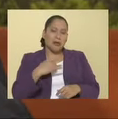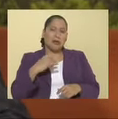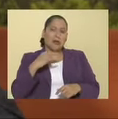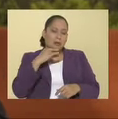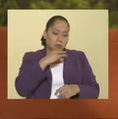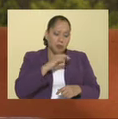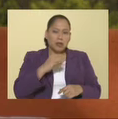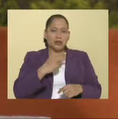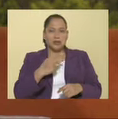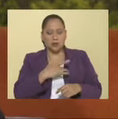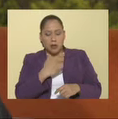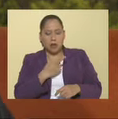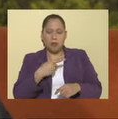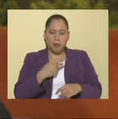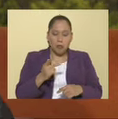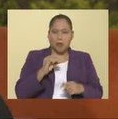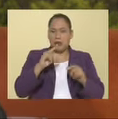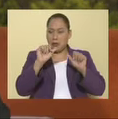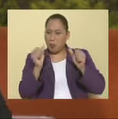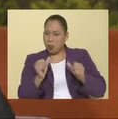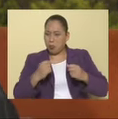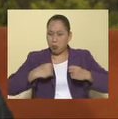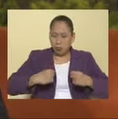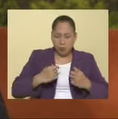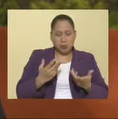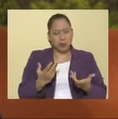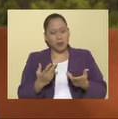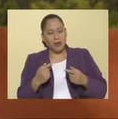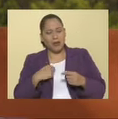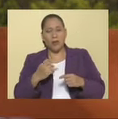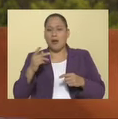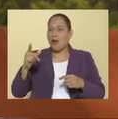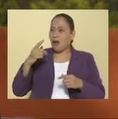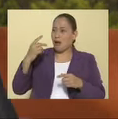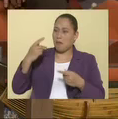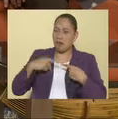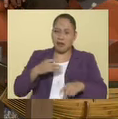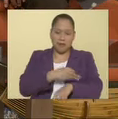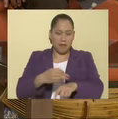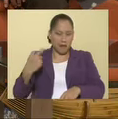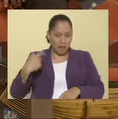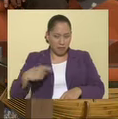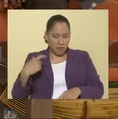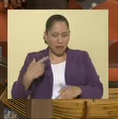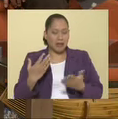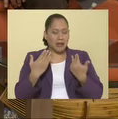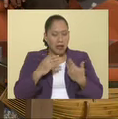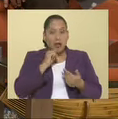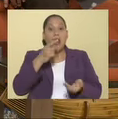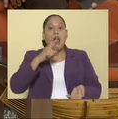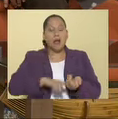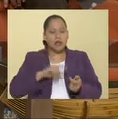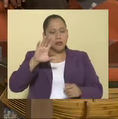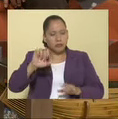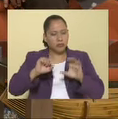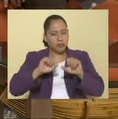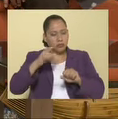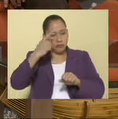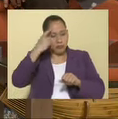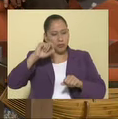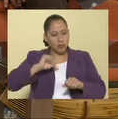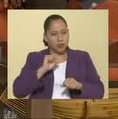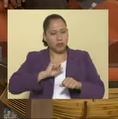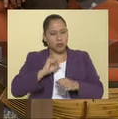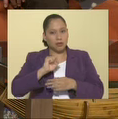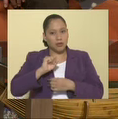pobres, y si no somos estéticos, y si no tenemos una familia de abolengo y demás, y te empieza a inundar eso, que